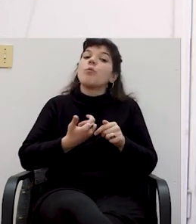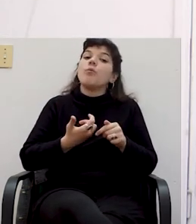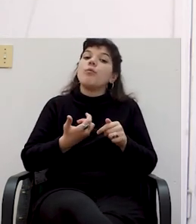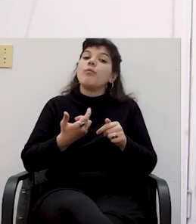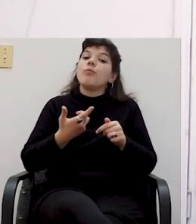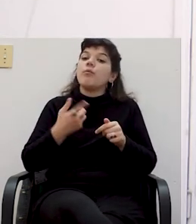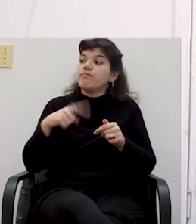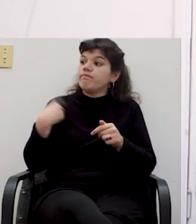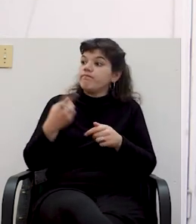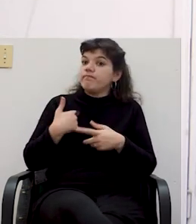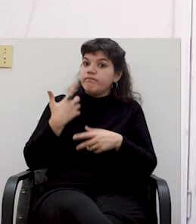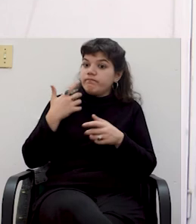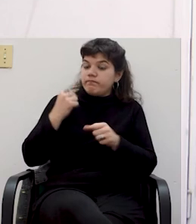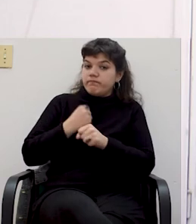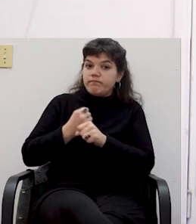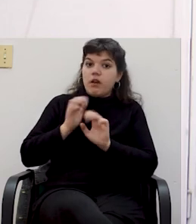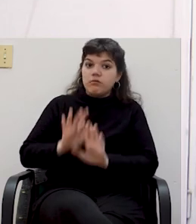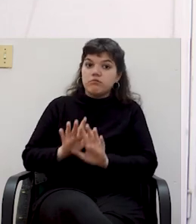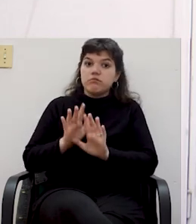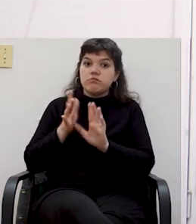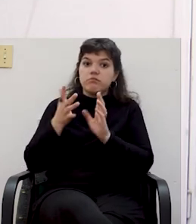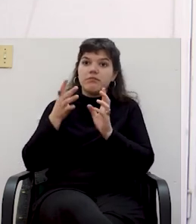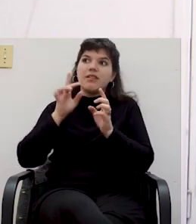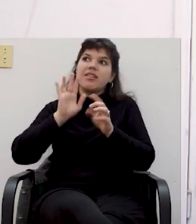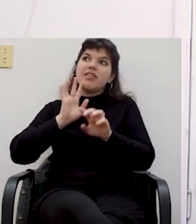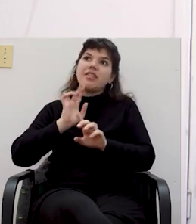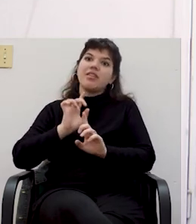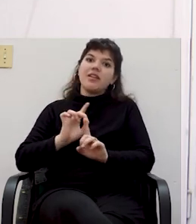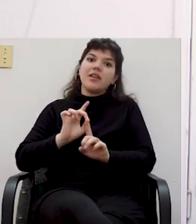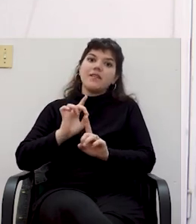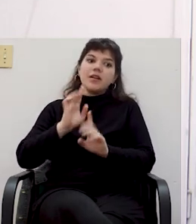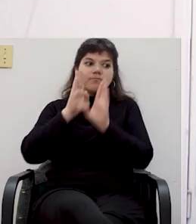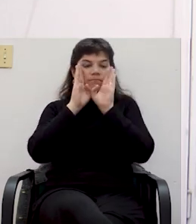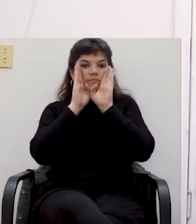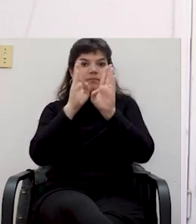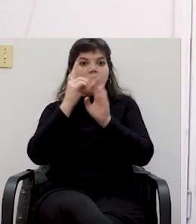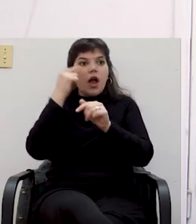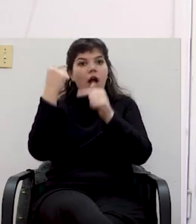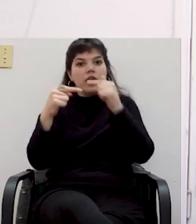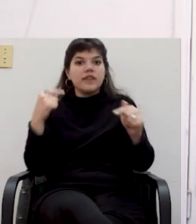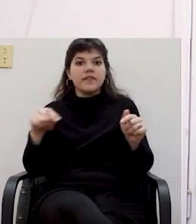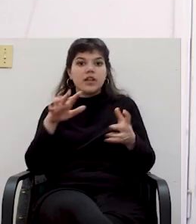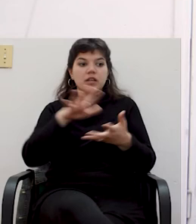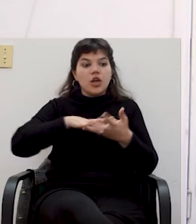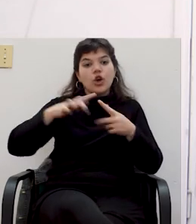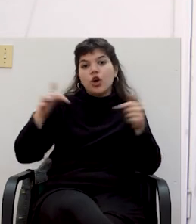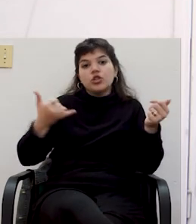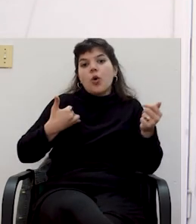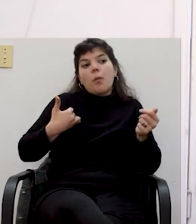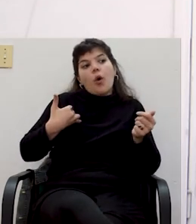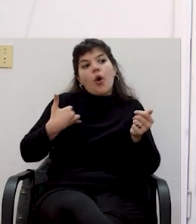hacemos eso va a tener que ver con la atención a determinados modos de hacer las